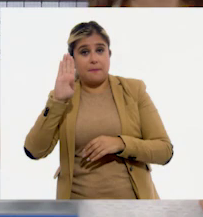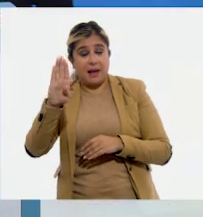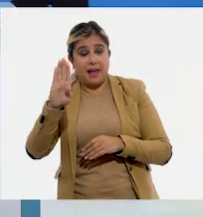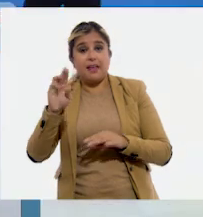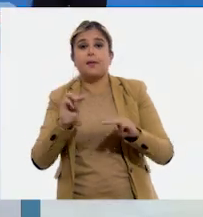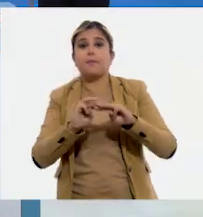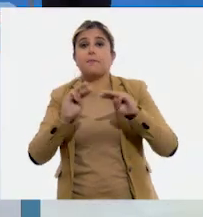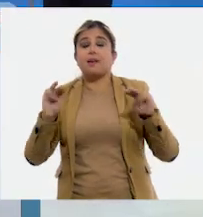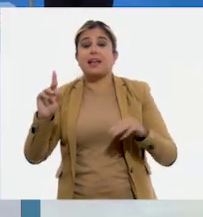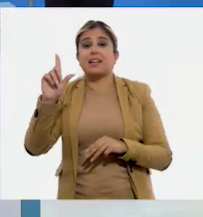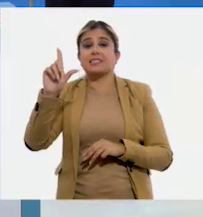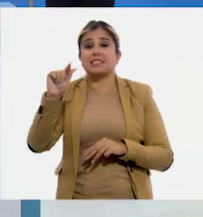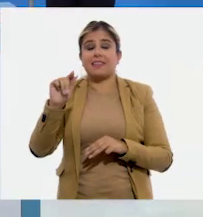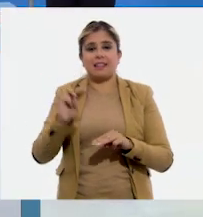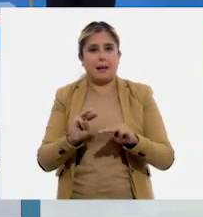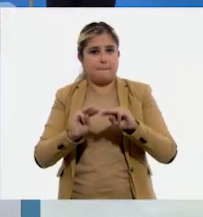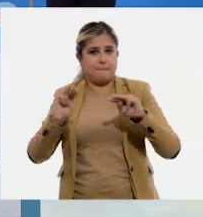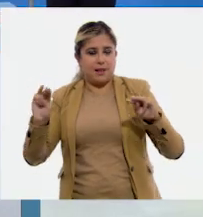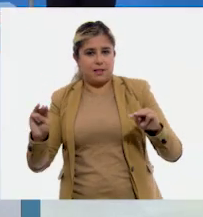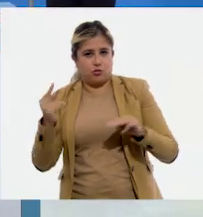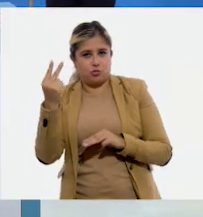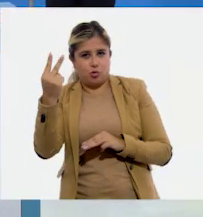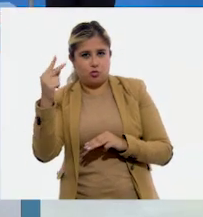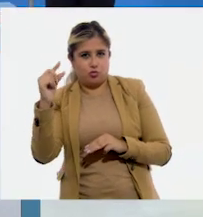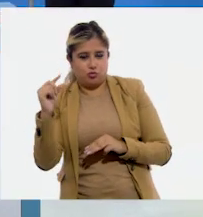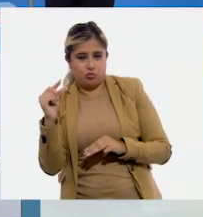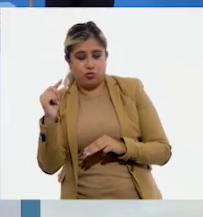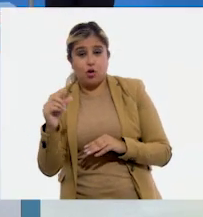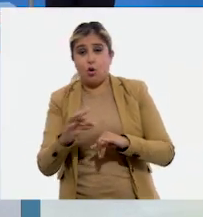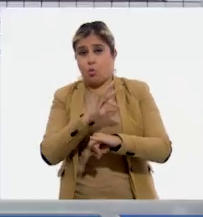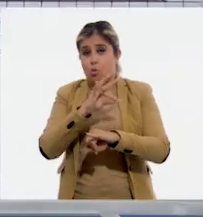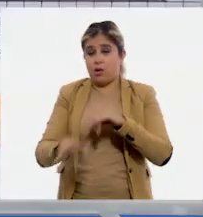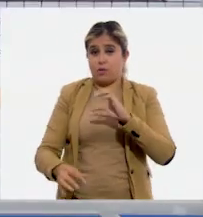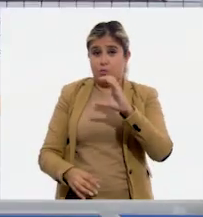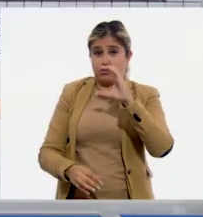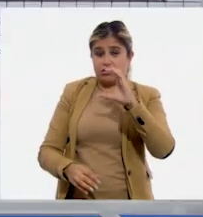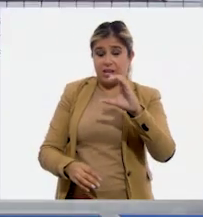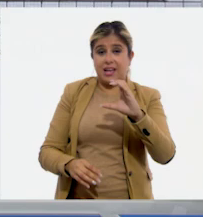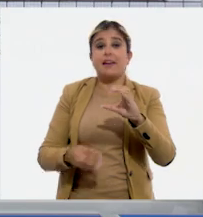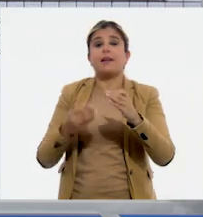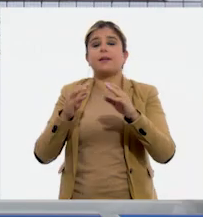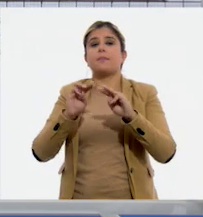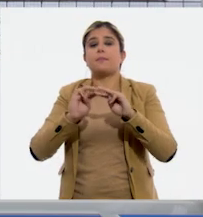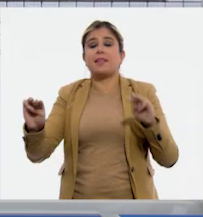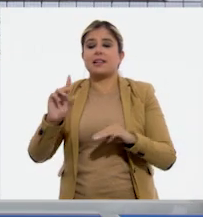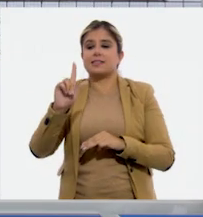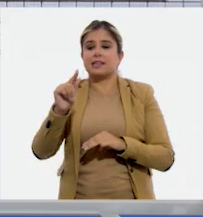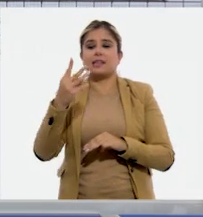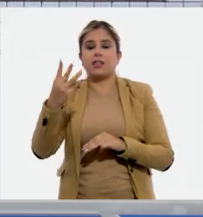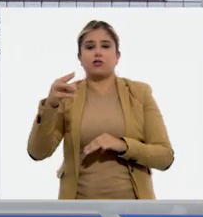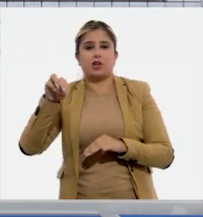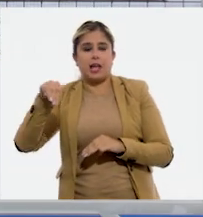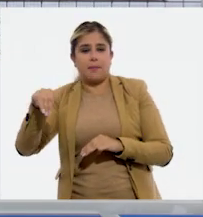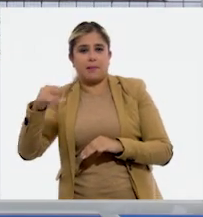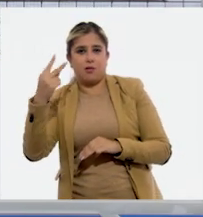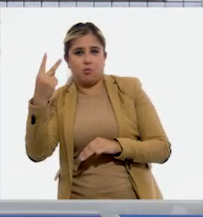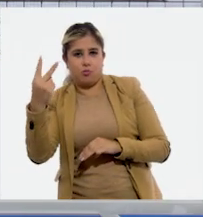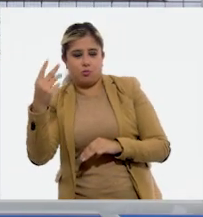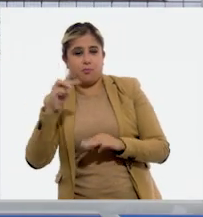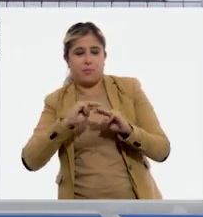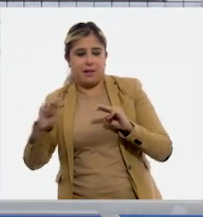mide 70 metros cuadrados. Y el terreno C mide 72 metros cuadrados,